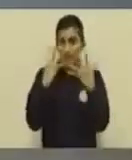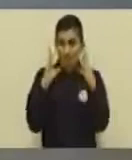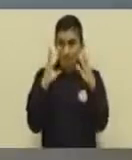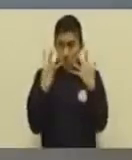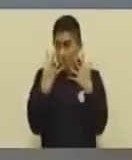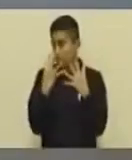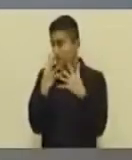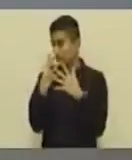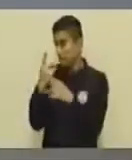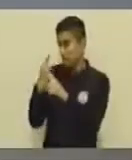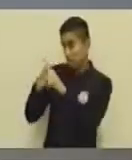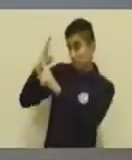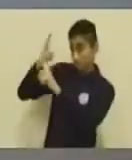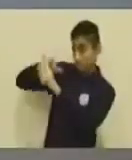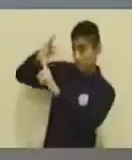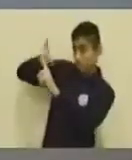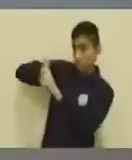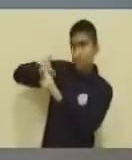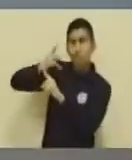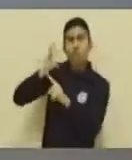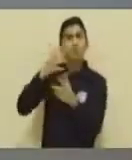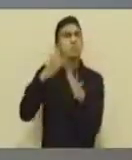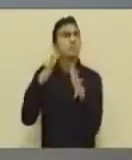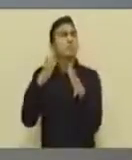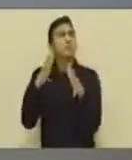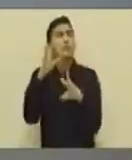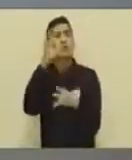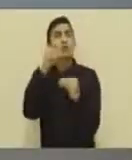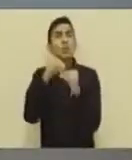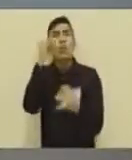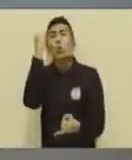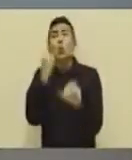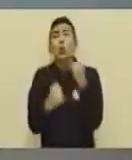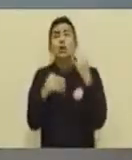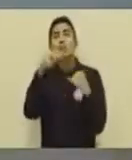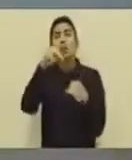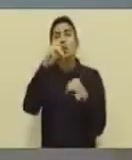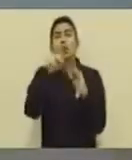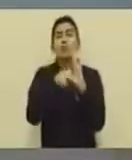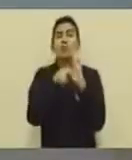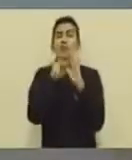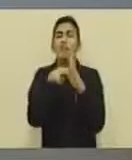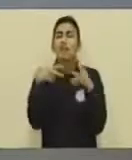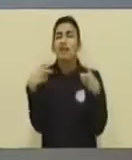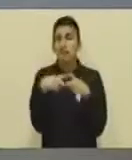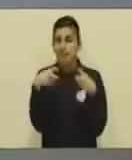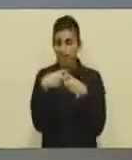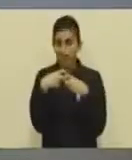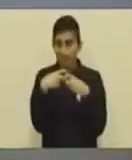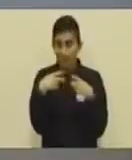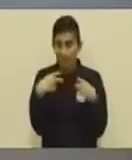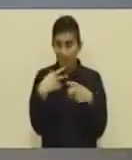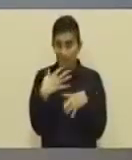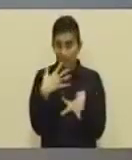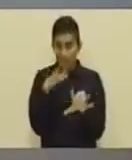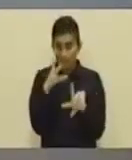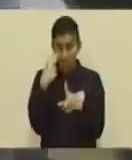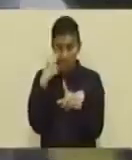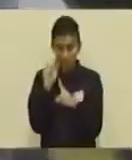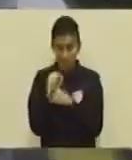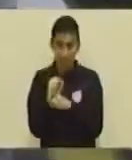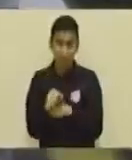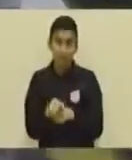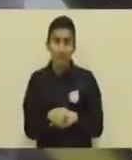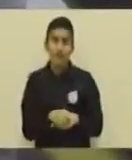Por lo tanto, este viene siendo el último nivel de energía, y acá pues vemos que solamente ha quedado